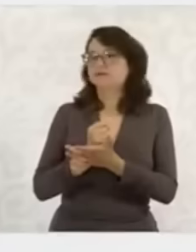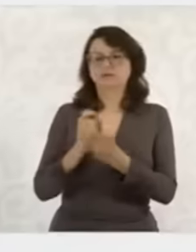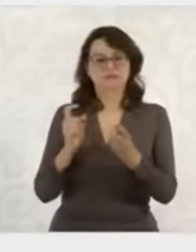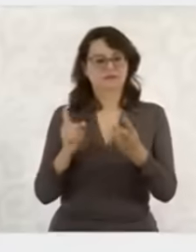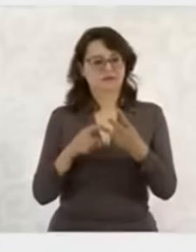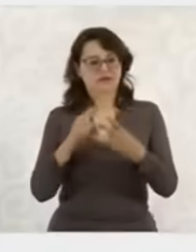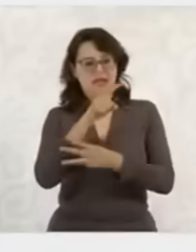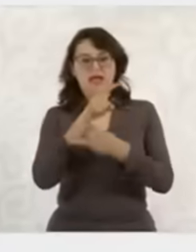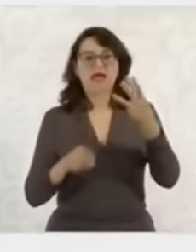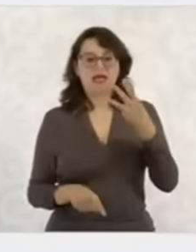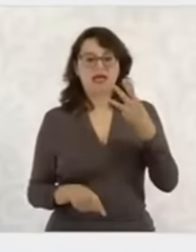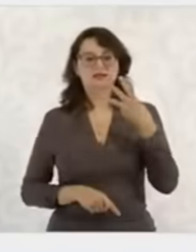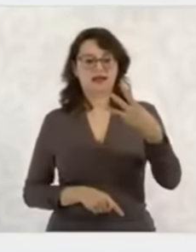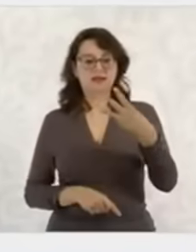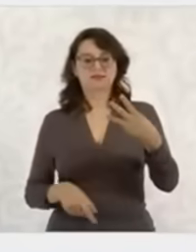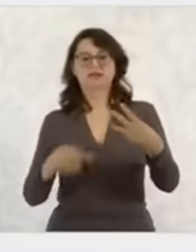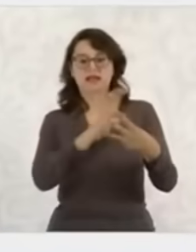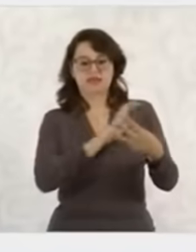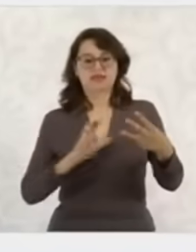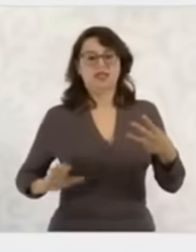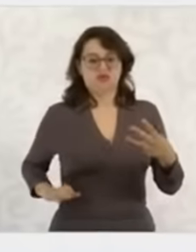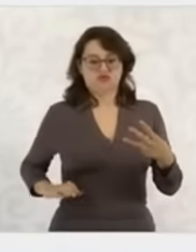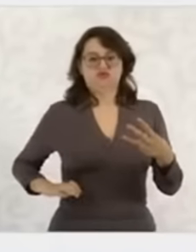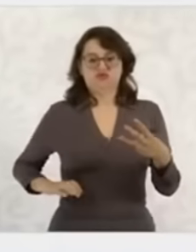Bueno, esos eran los principales candidatos.